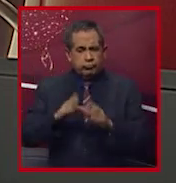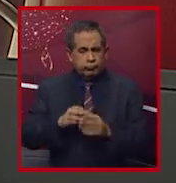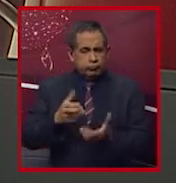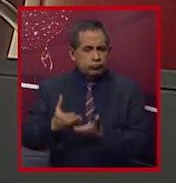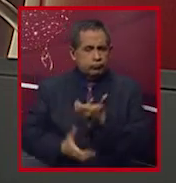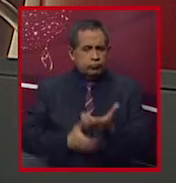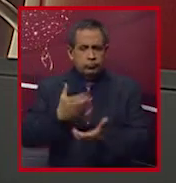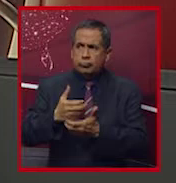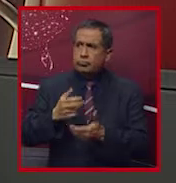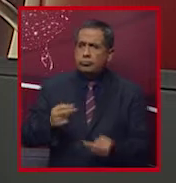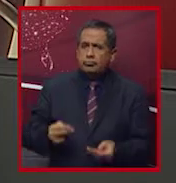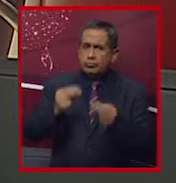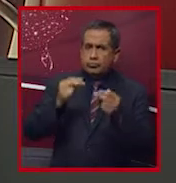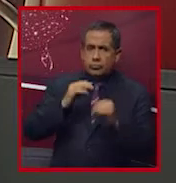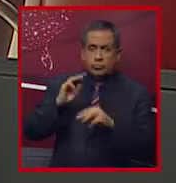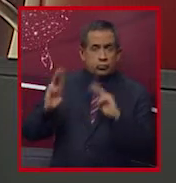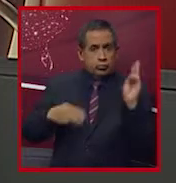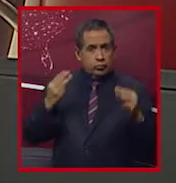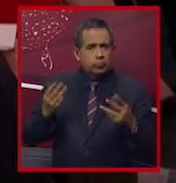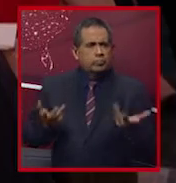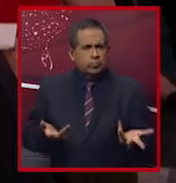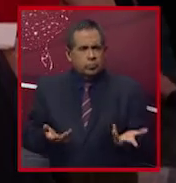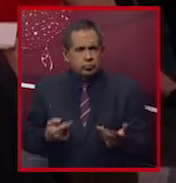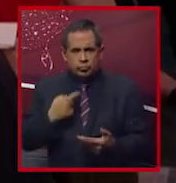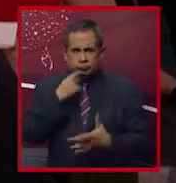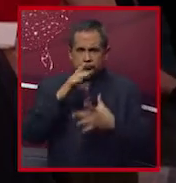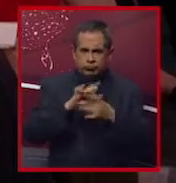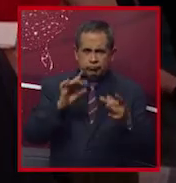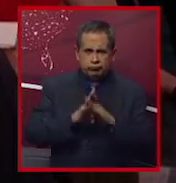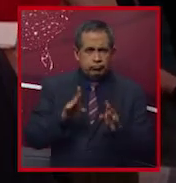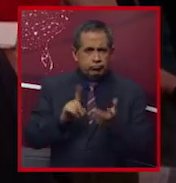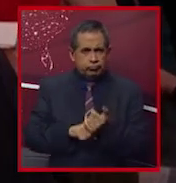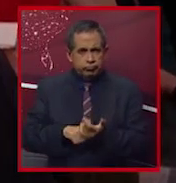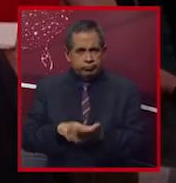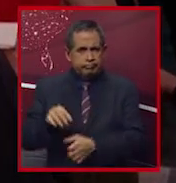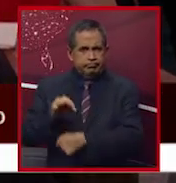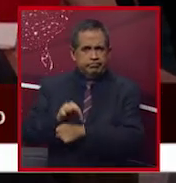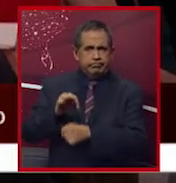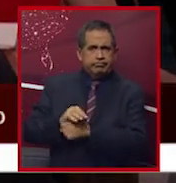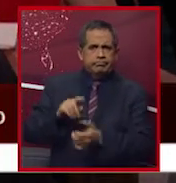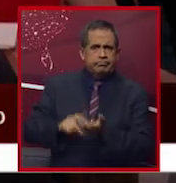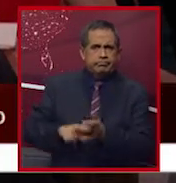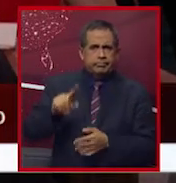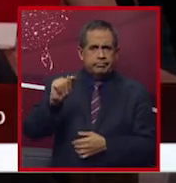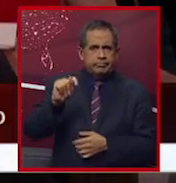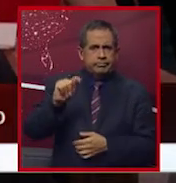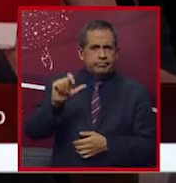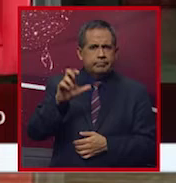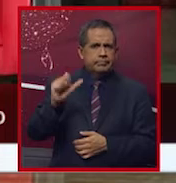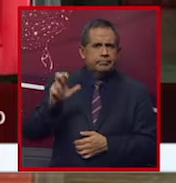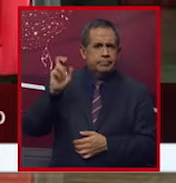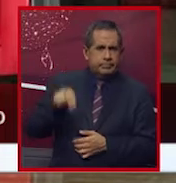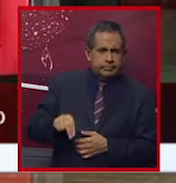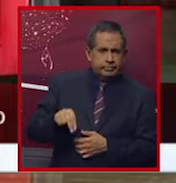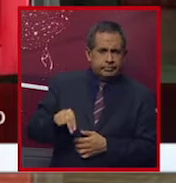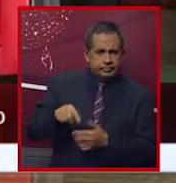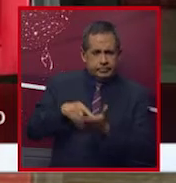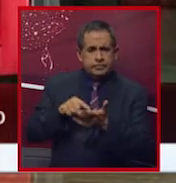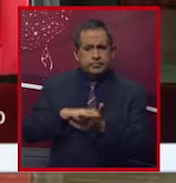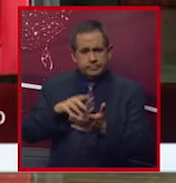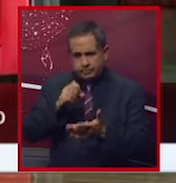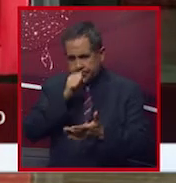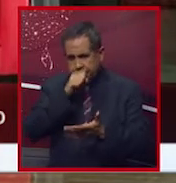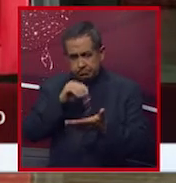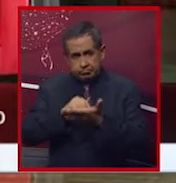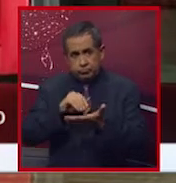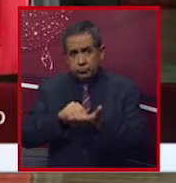la funcionaria federal dijo que lo anterior se aplicaría bajo al amparo del Tratado de Libre Comercio de América del Norte, el TELECAN, el cual